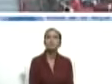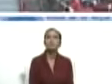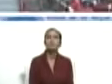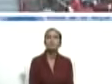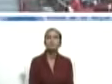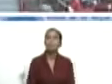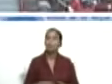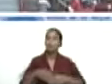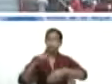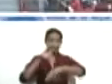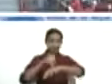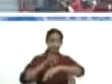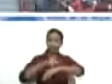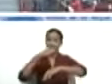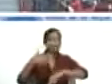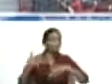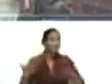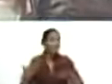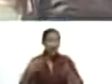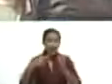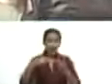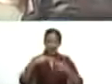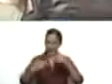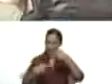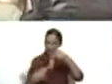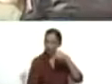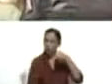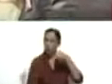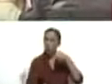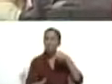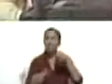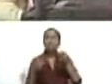Porque la revolución tiene que ser